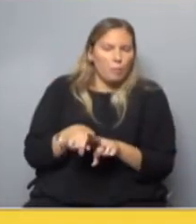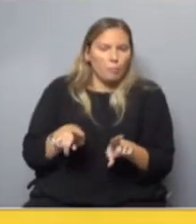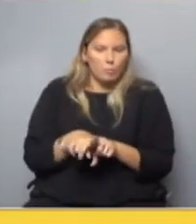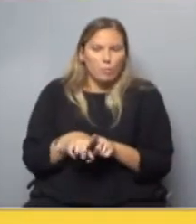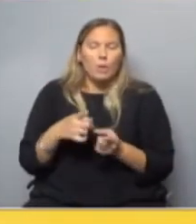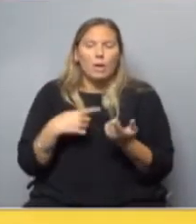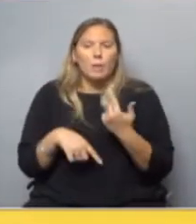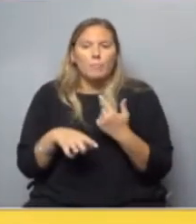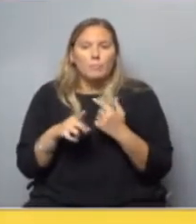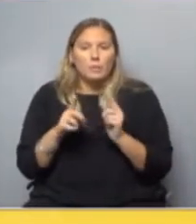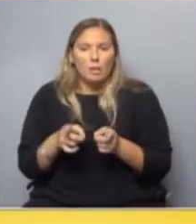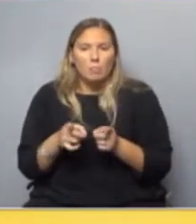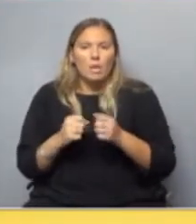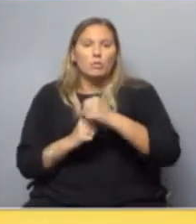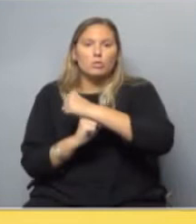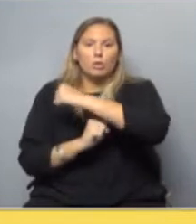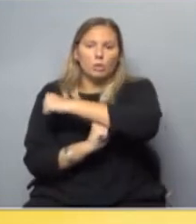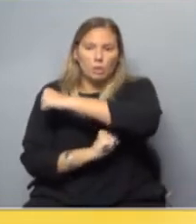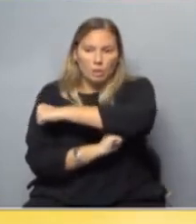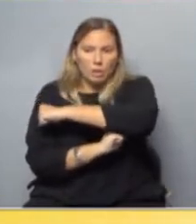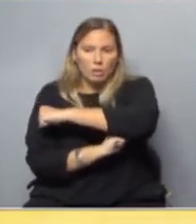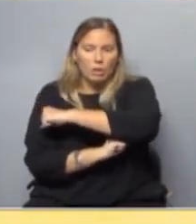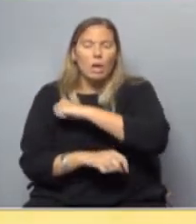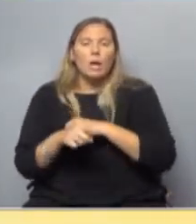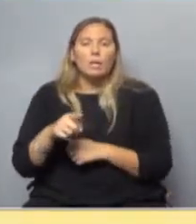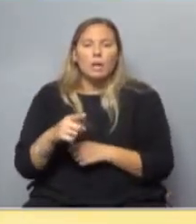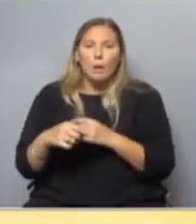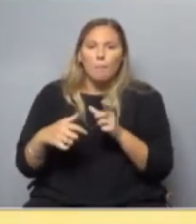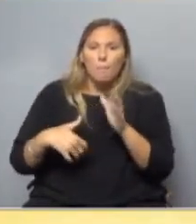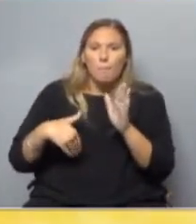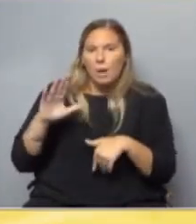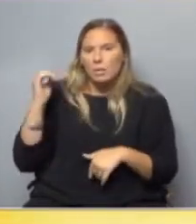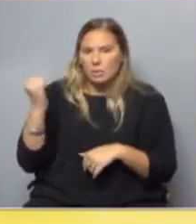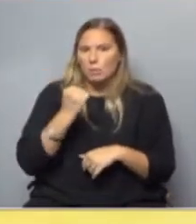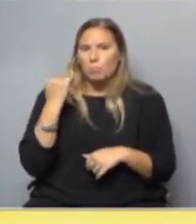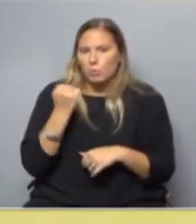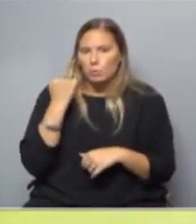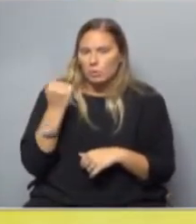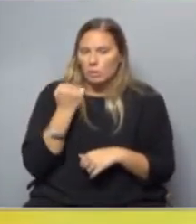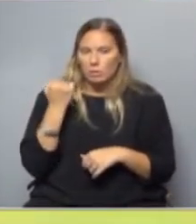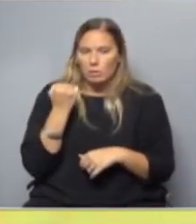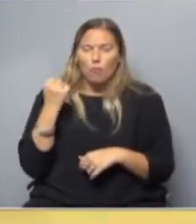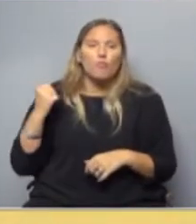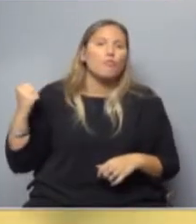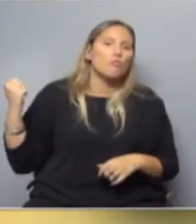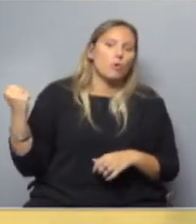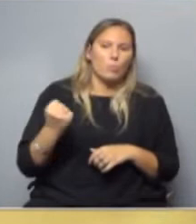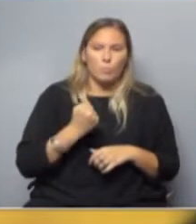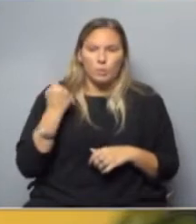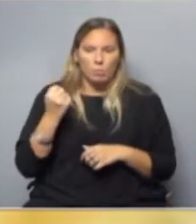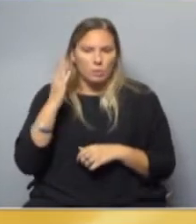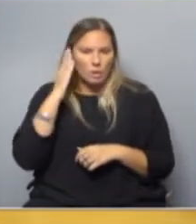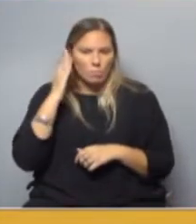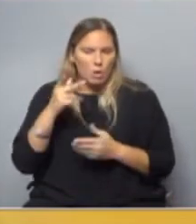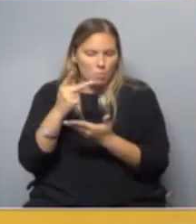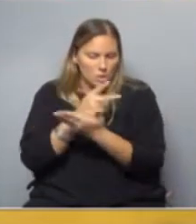y está también el tema de la sostenibilidad, que cada vez es más importante hoy en día, es algo fundamental a tener en cuenta cuando se